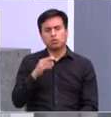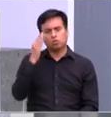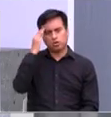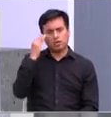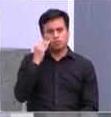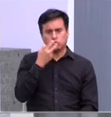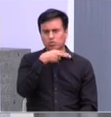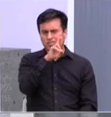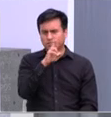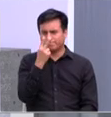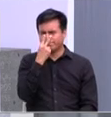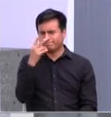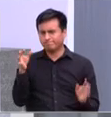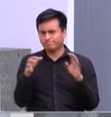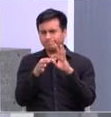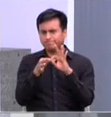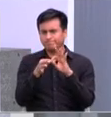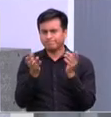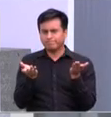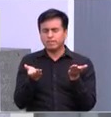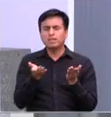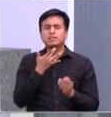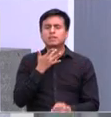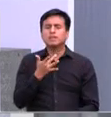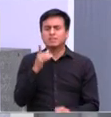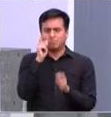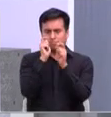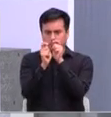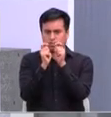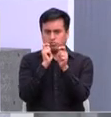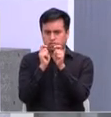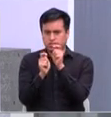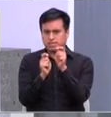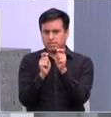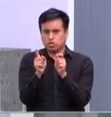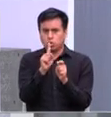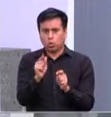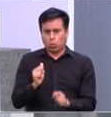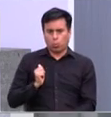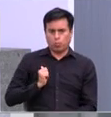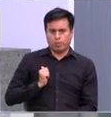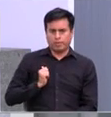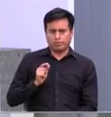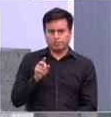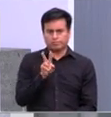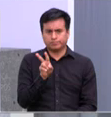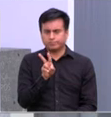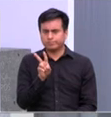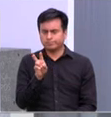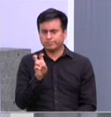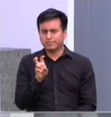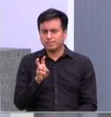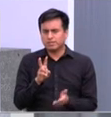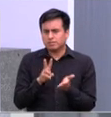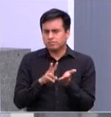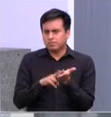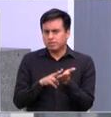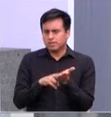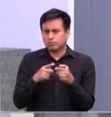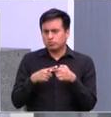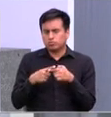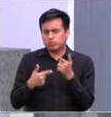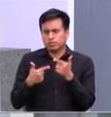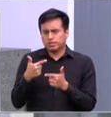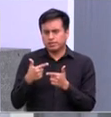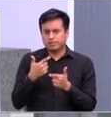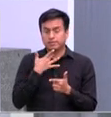Norte. Se definió la peligrosidad del no cumplimiento de la verdad